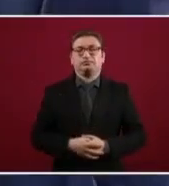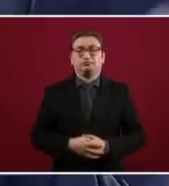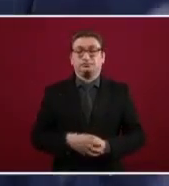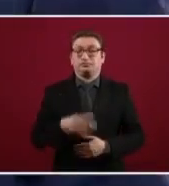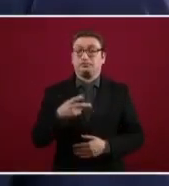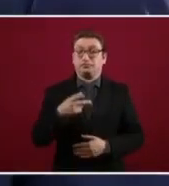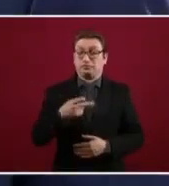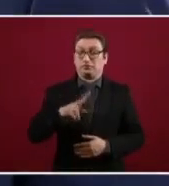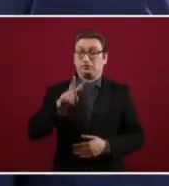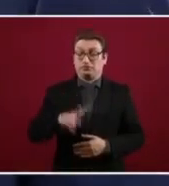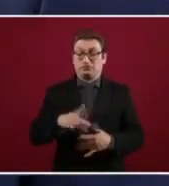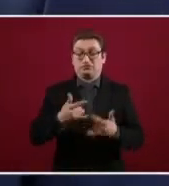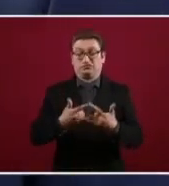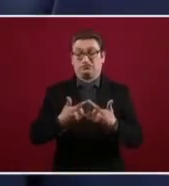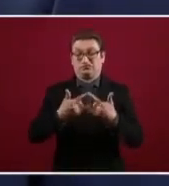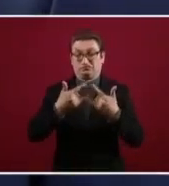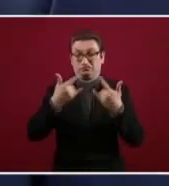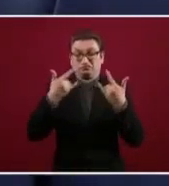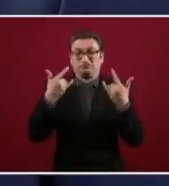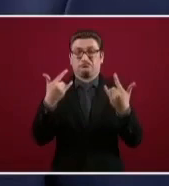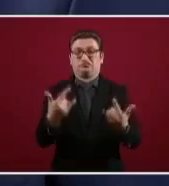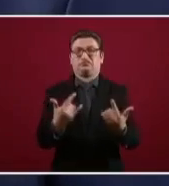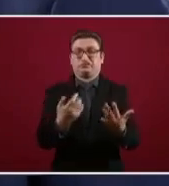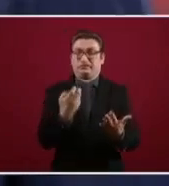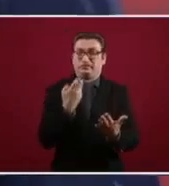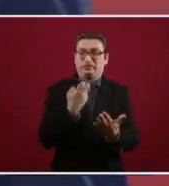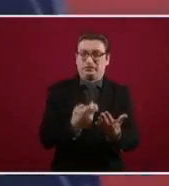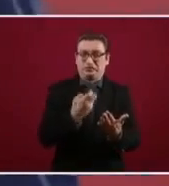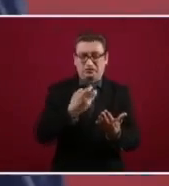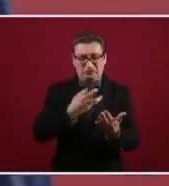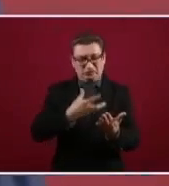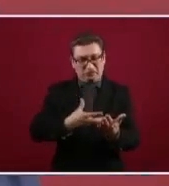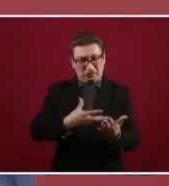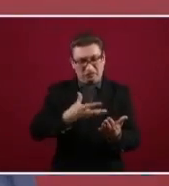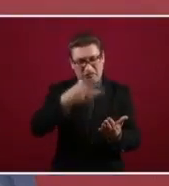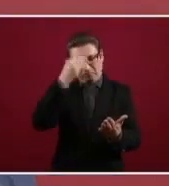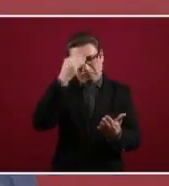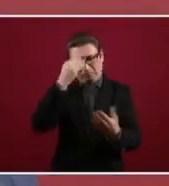pero la historia es la maestra de la vida